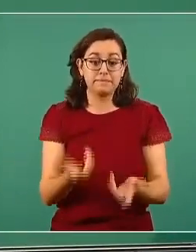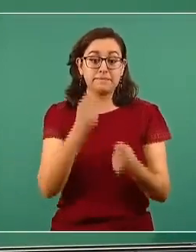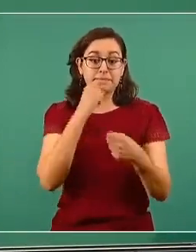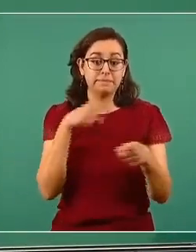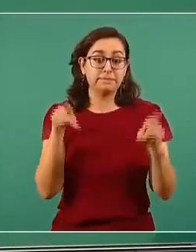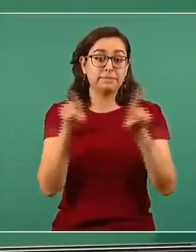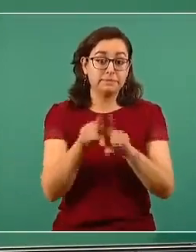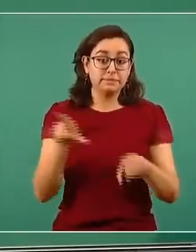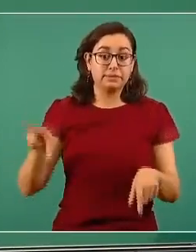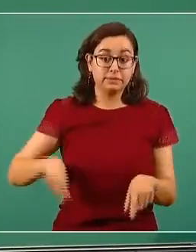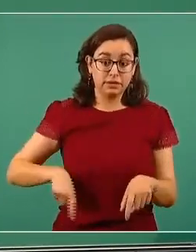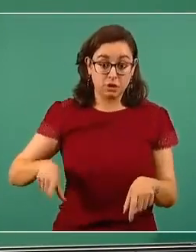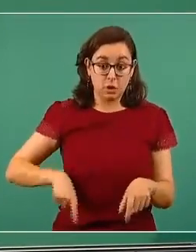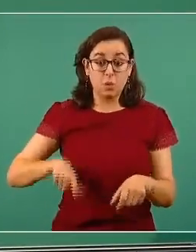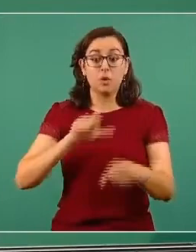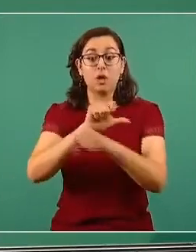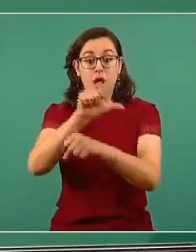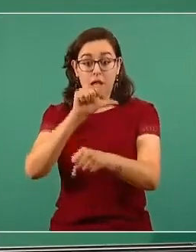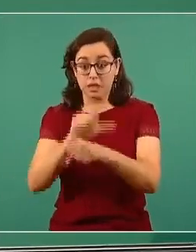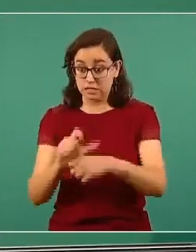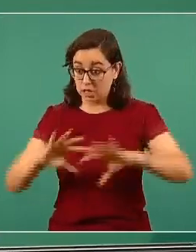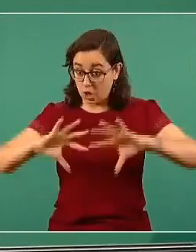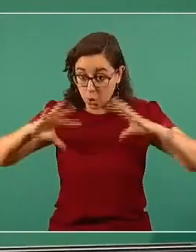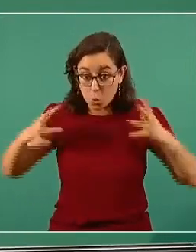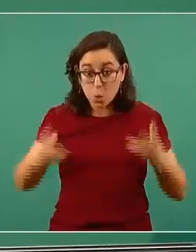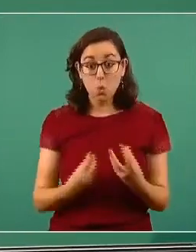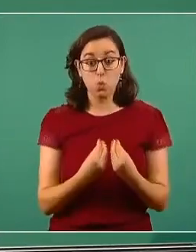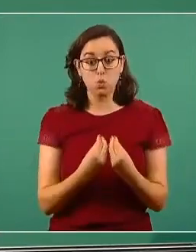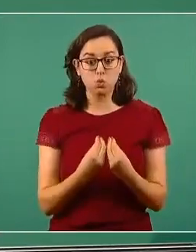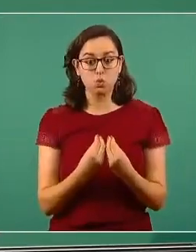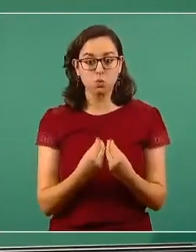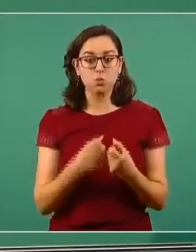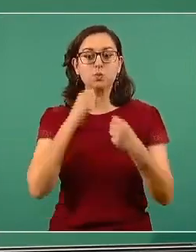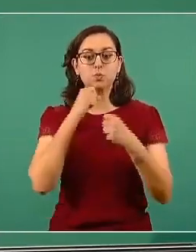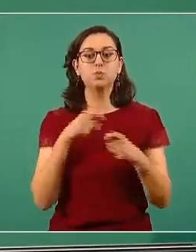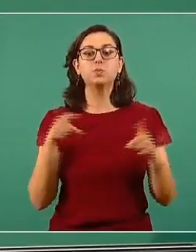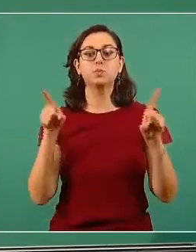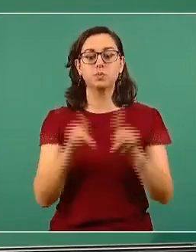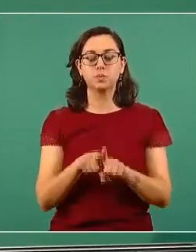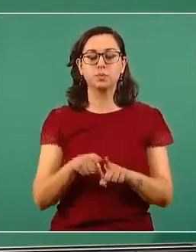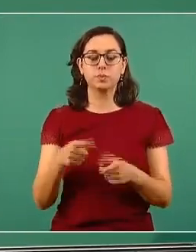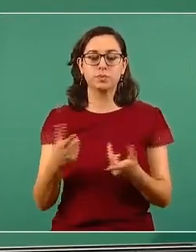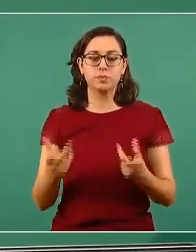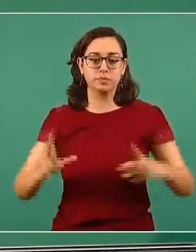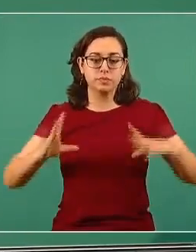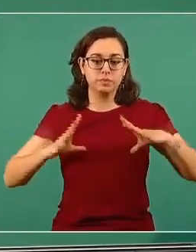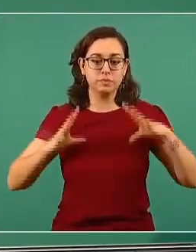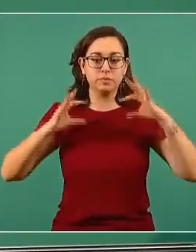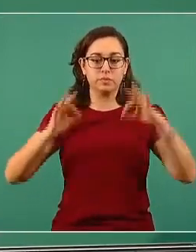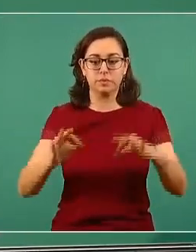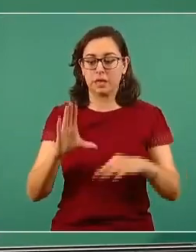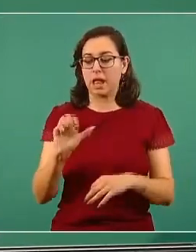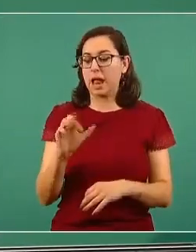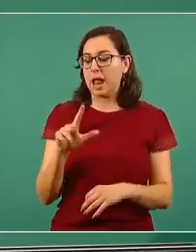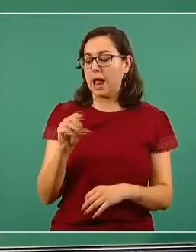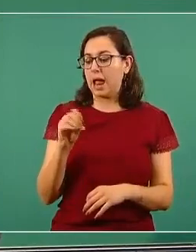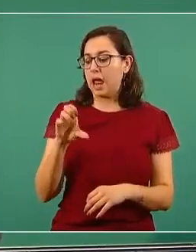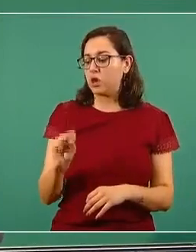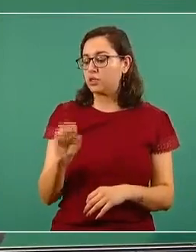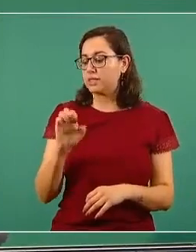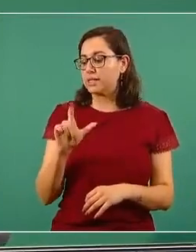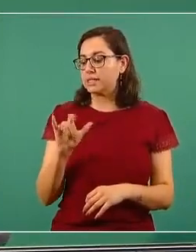de Argentina, y el financiador principal de este proyecto, que es la Fundación Carlos Slim